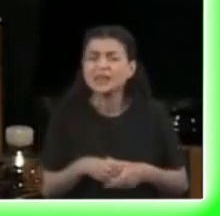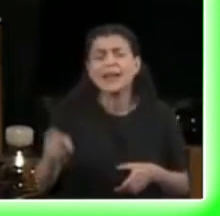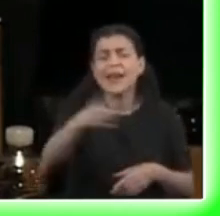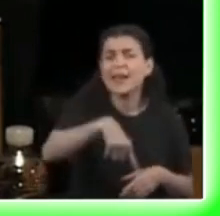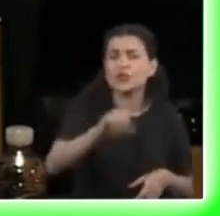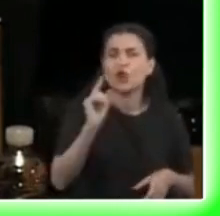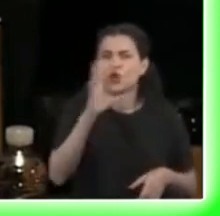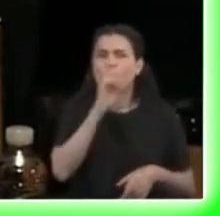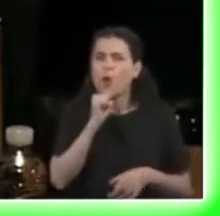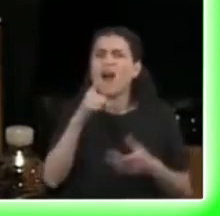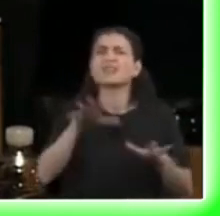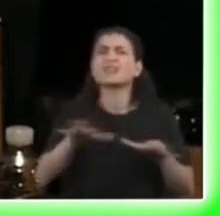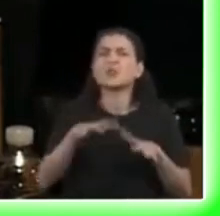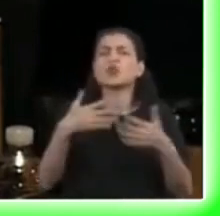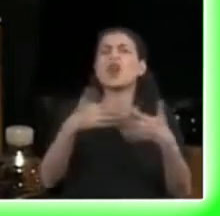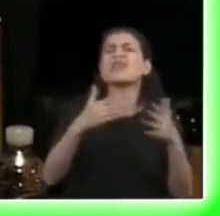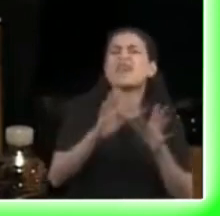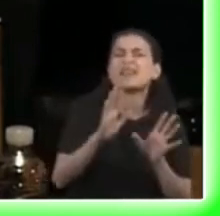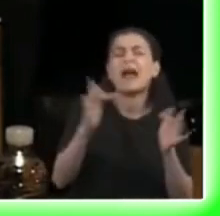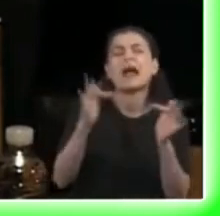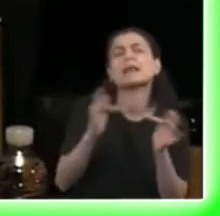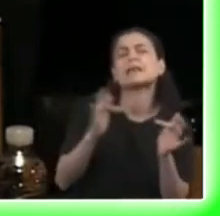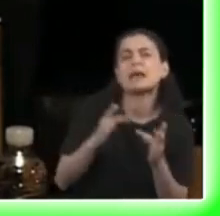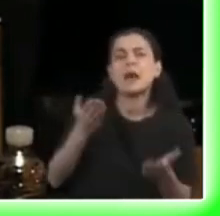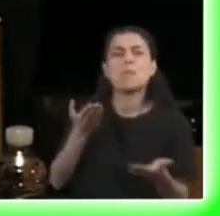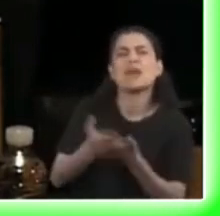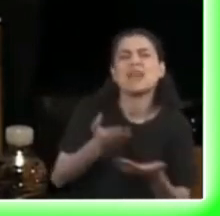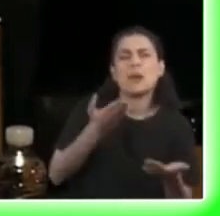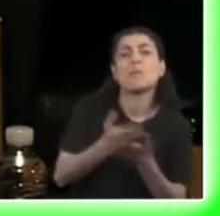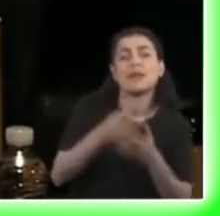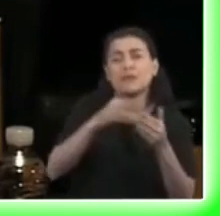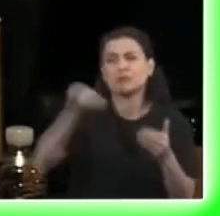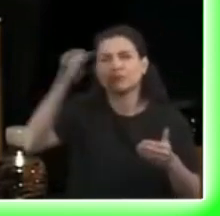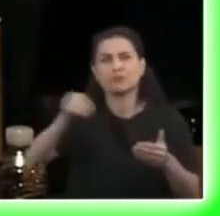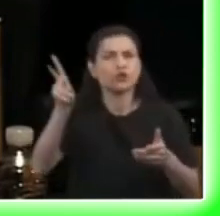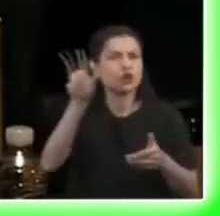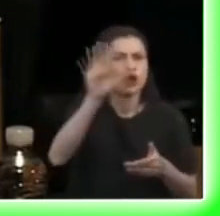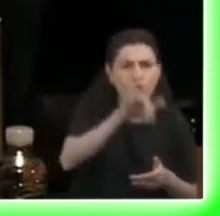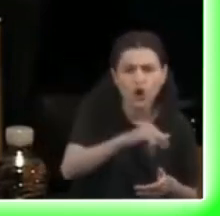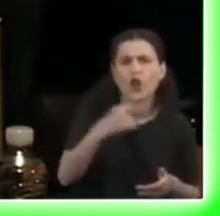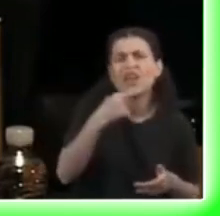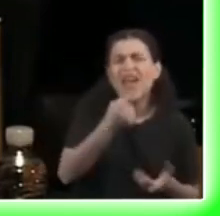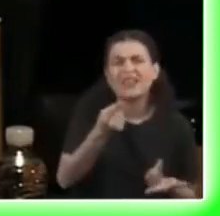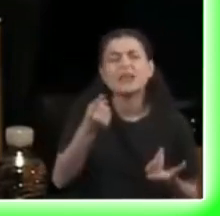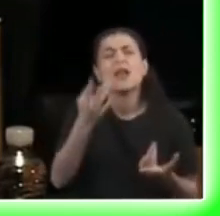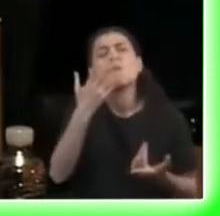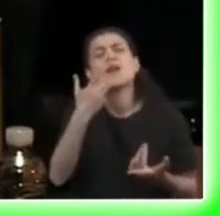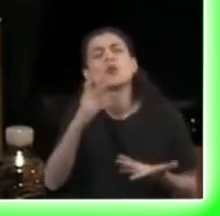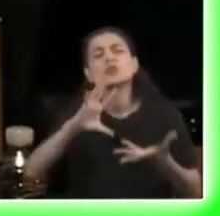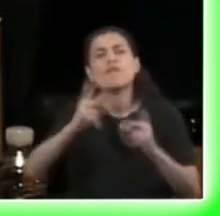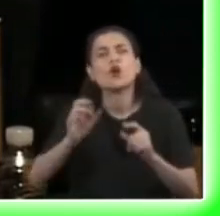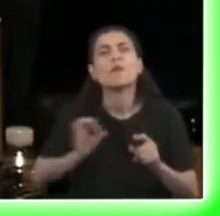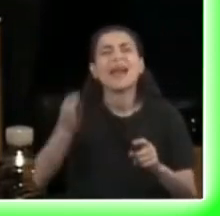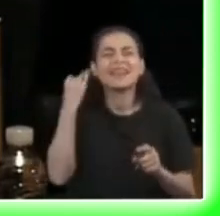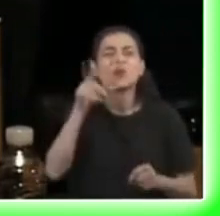la libertad de las redes, claman y reclaman por el viejo formato de Twitter que tenía